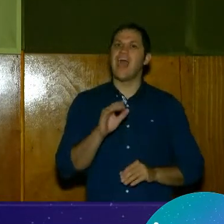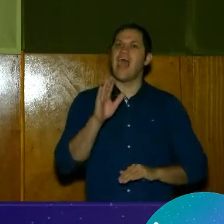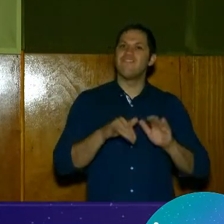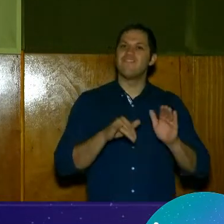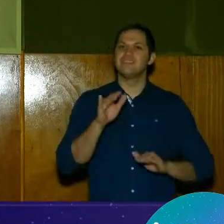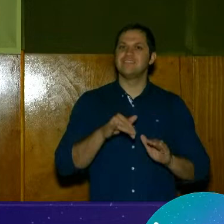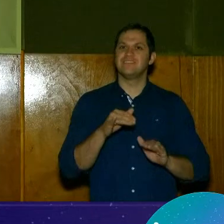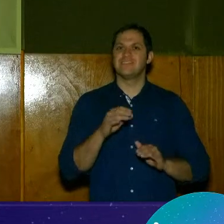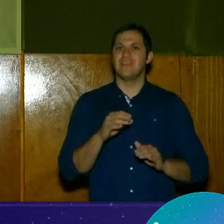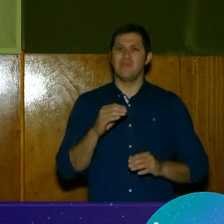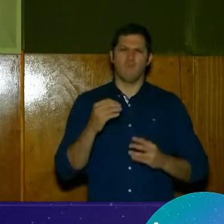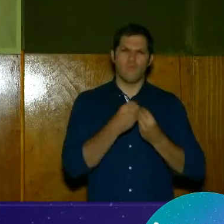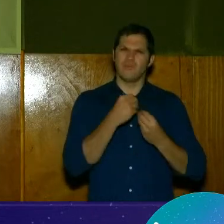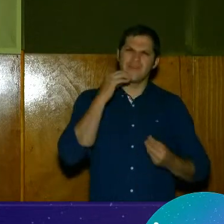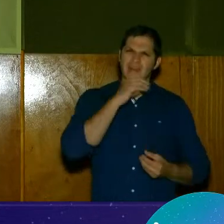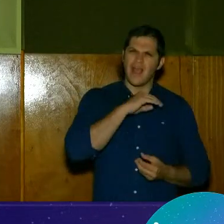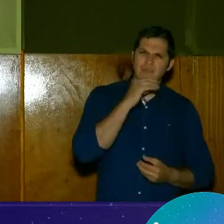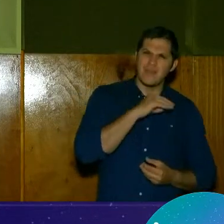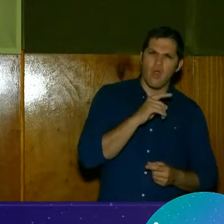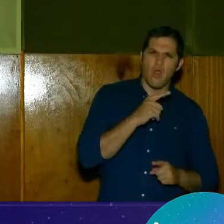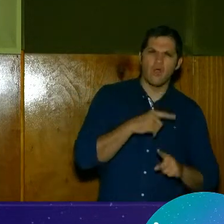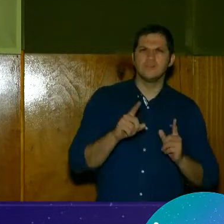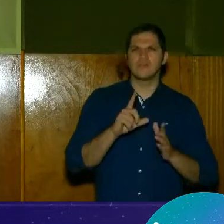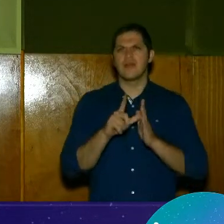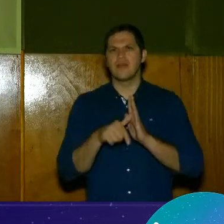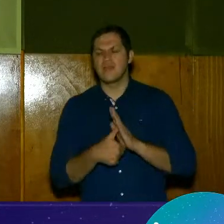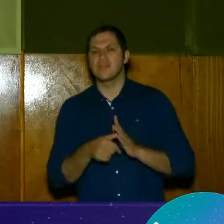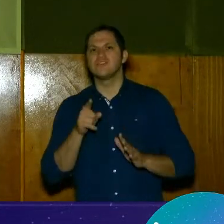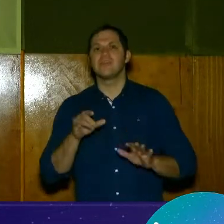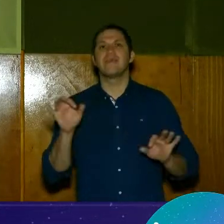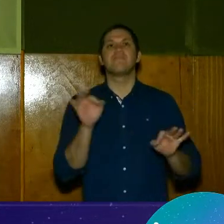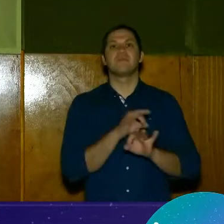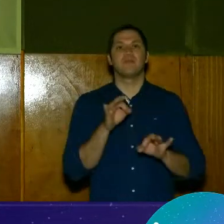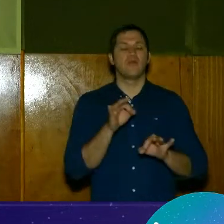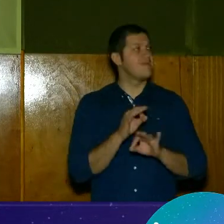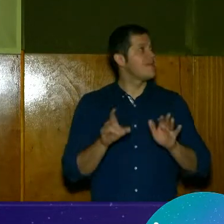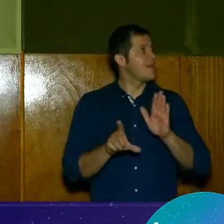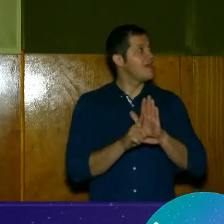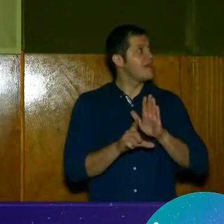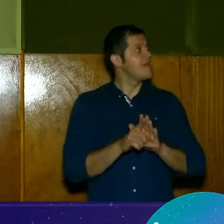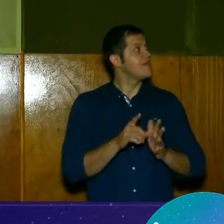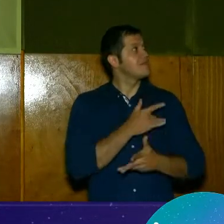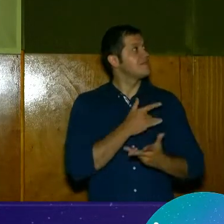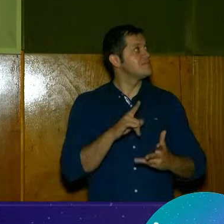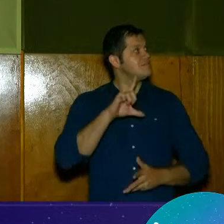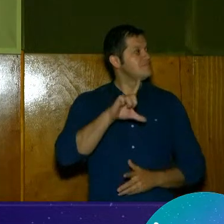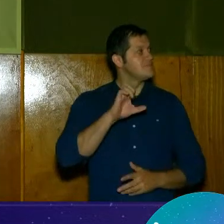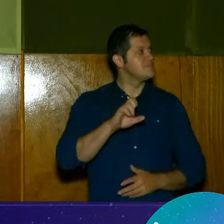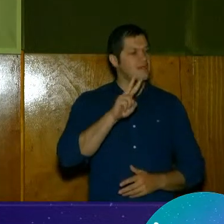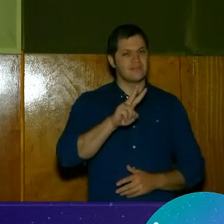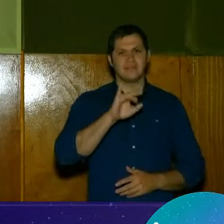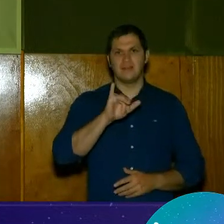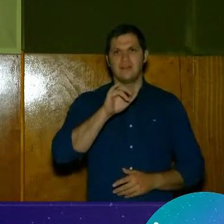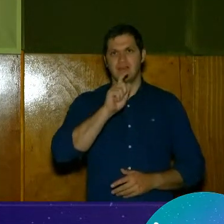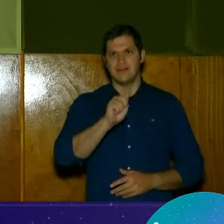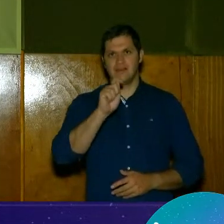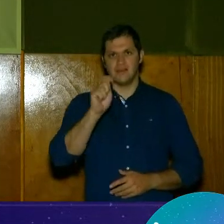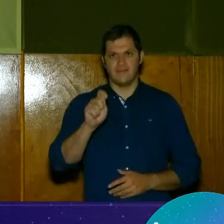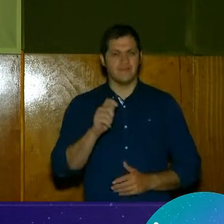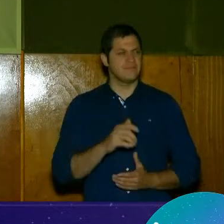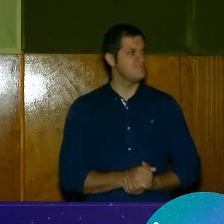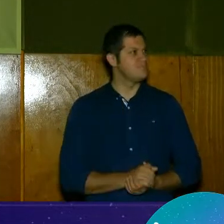demoraban más tiempo en hacer esta subida y esta bajada y cuando brillaban menos se demoraban menos eran más